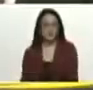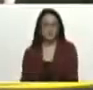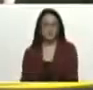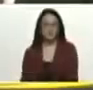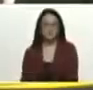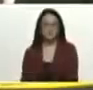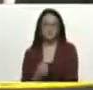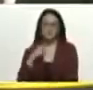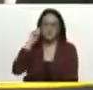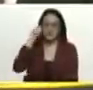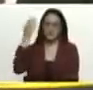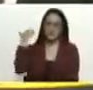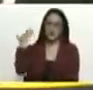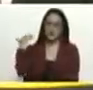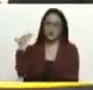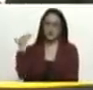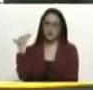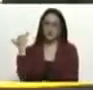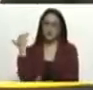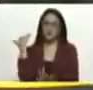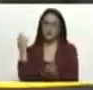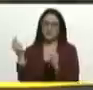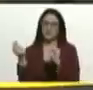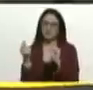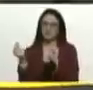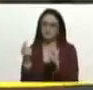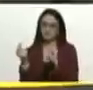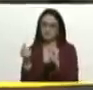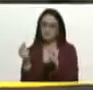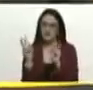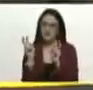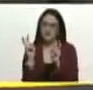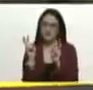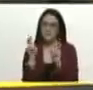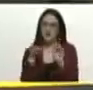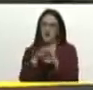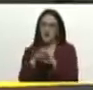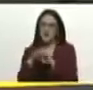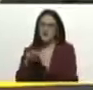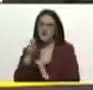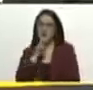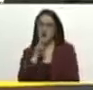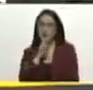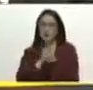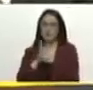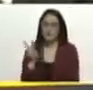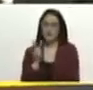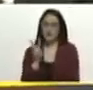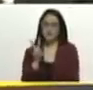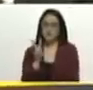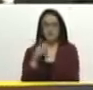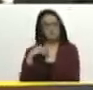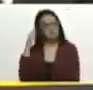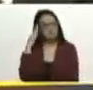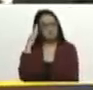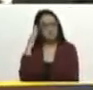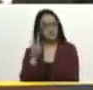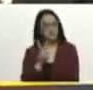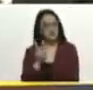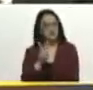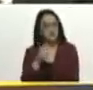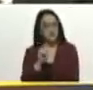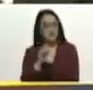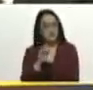un momento, discutiendo con alguien el tema de las reservas de oro de Venezuela, me había enterado de que Venezuela